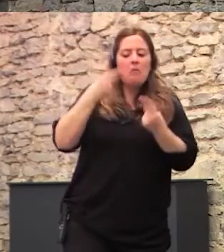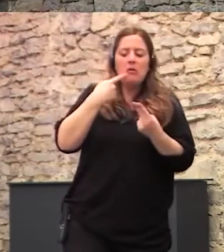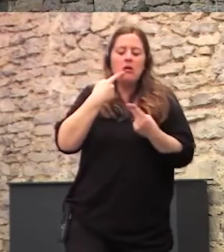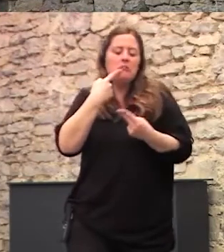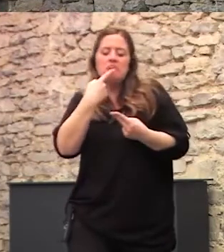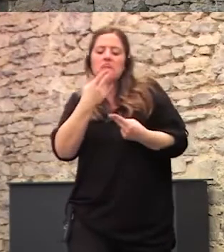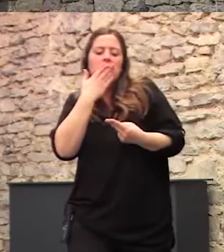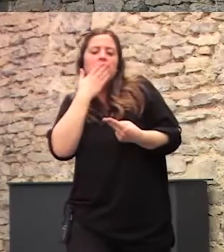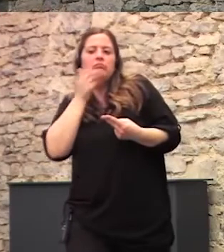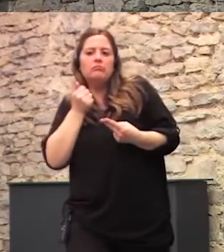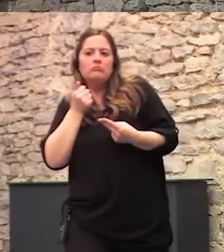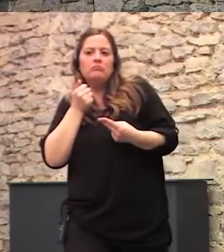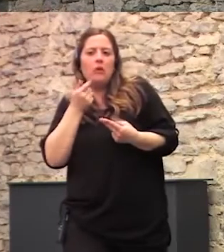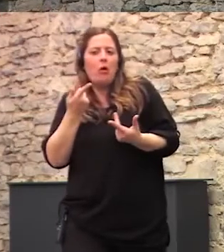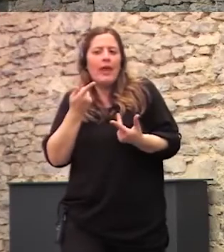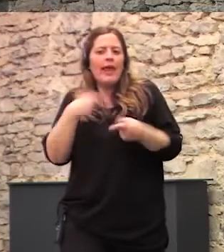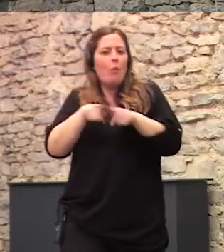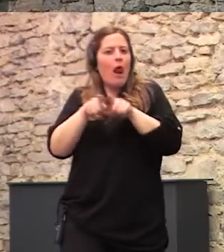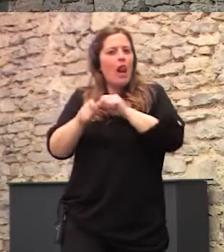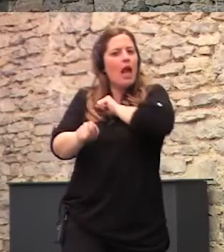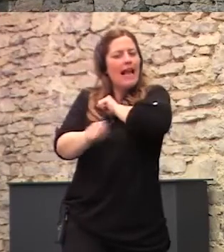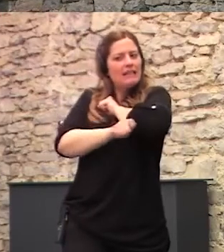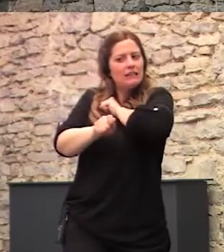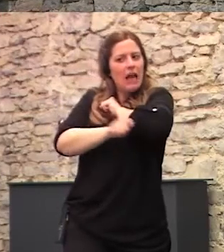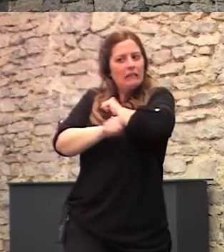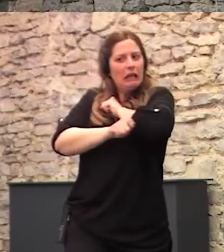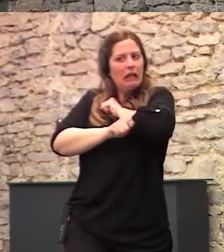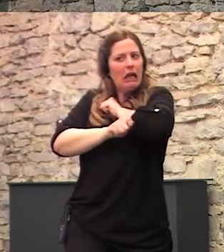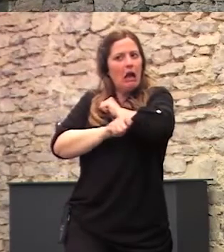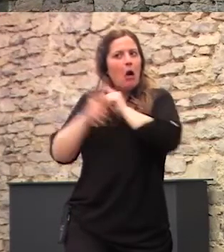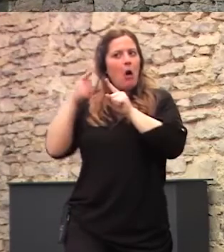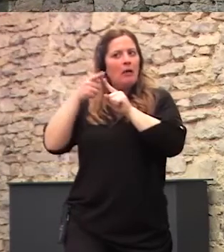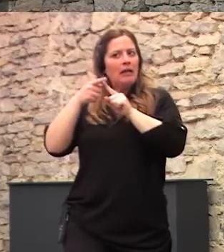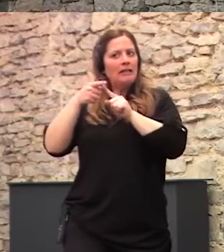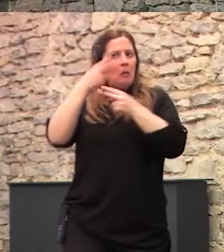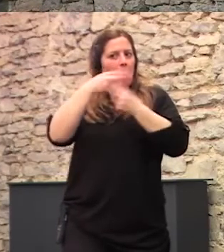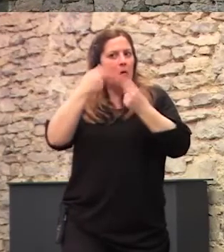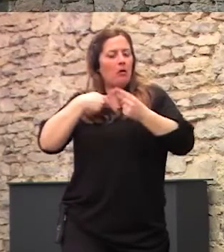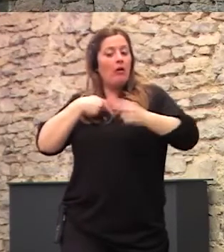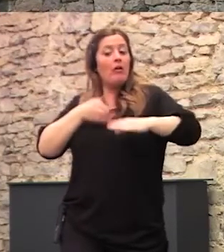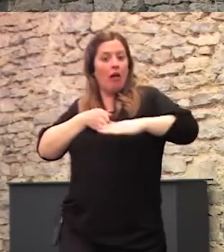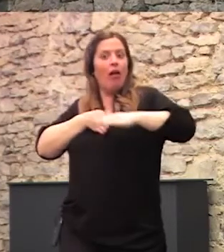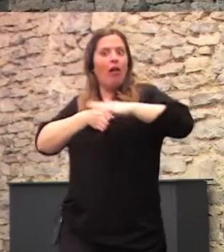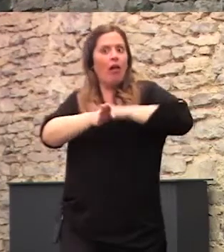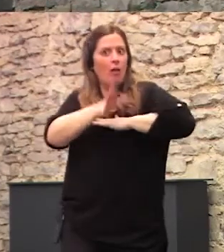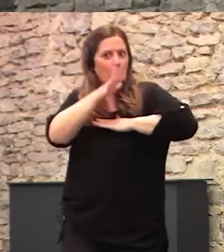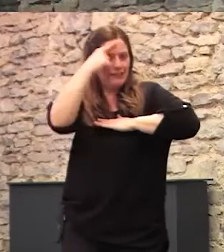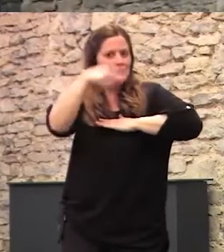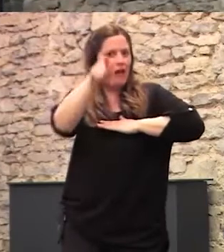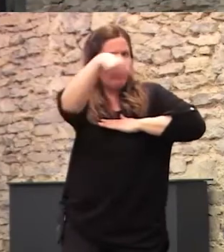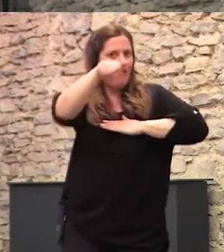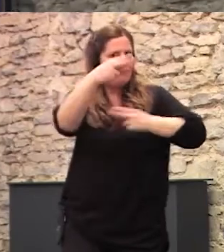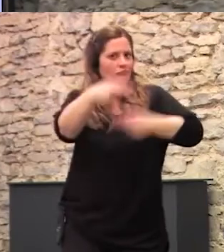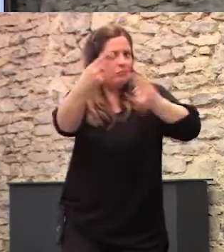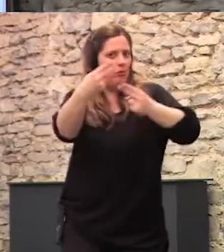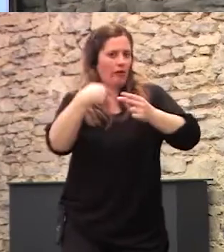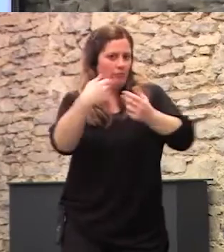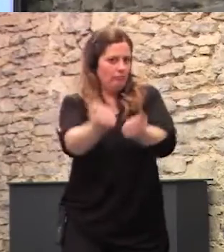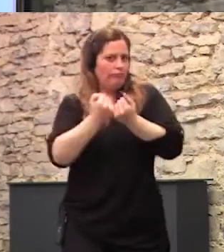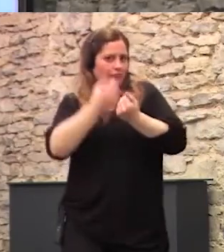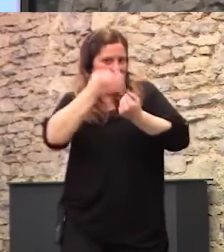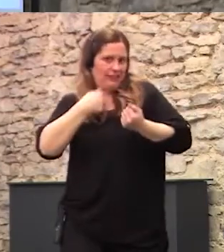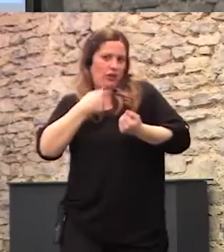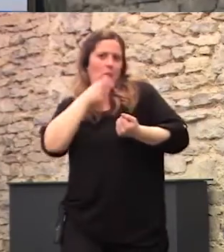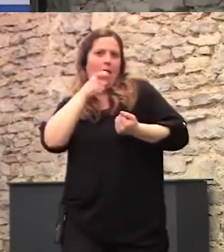manera estratégica para poder tener entrada, porque se sabe que hay rechazo por esta palabra. Y bueno,